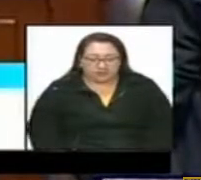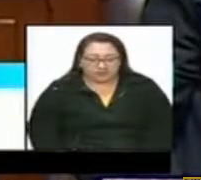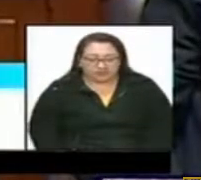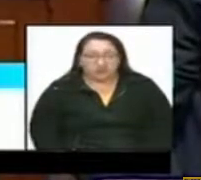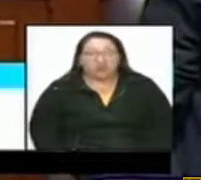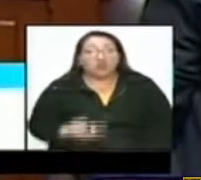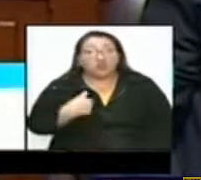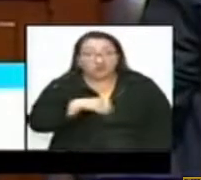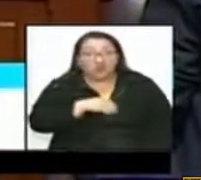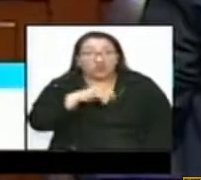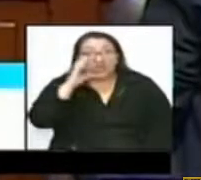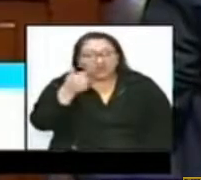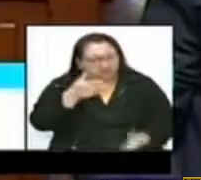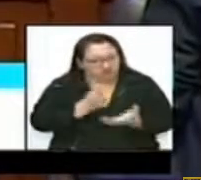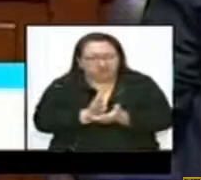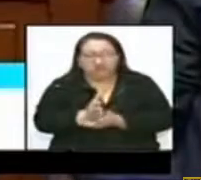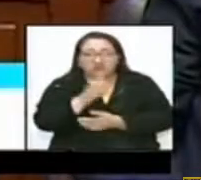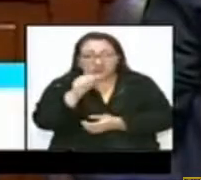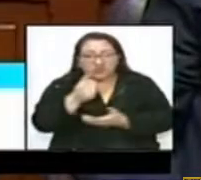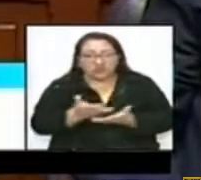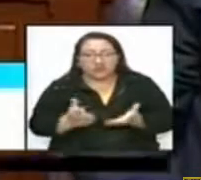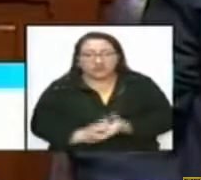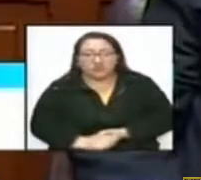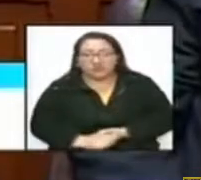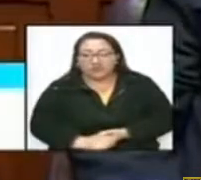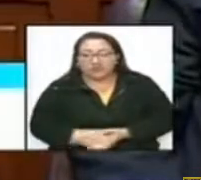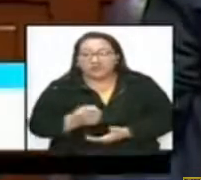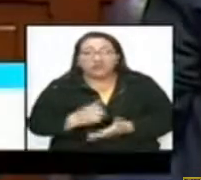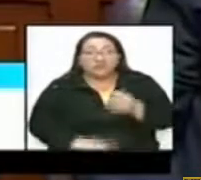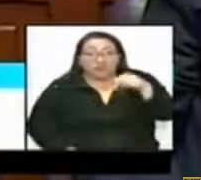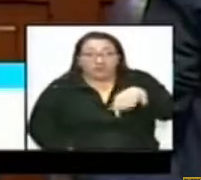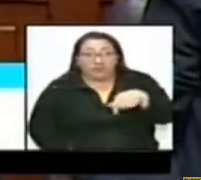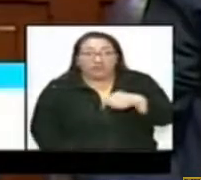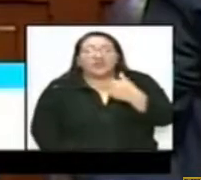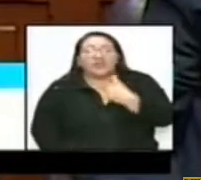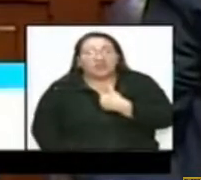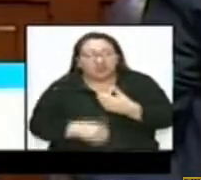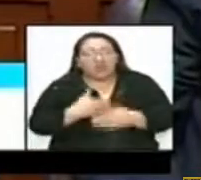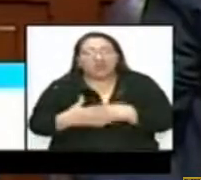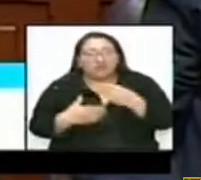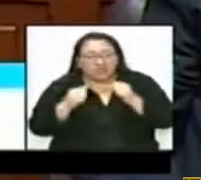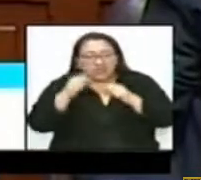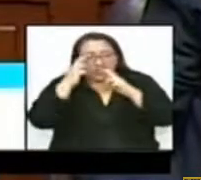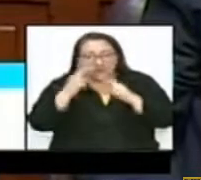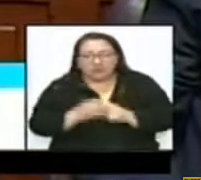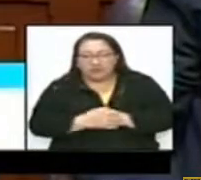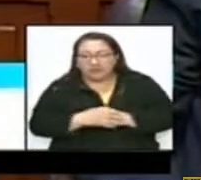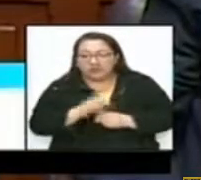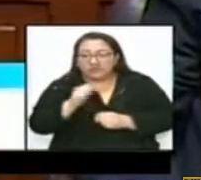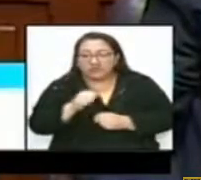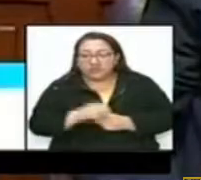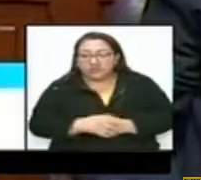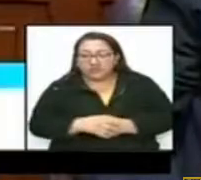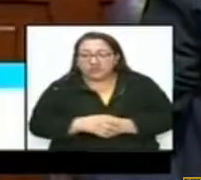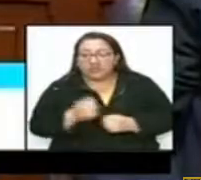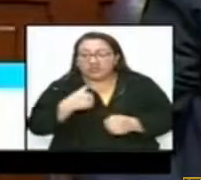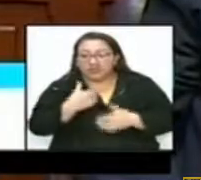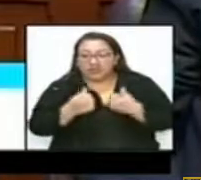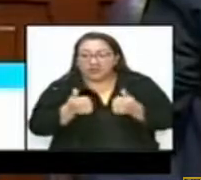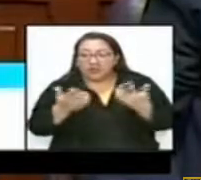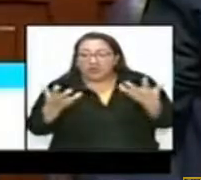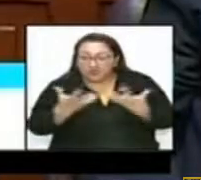nosotros creemos firmemente esas cosas que acá tenemos que avanzar en democracia si tenemos que llegar